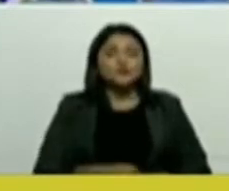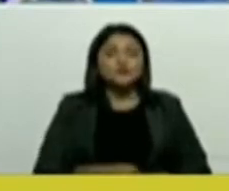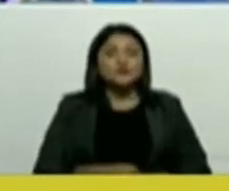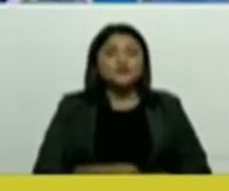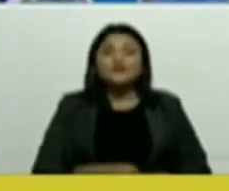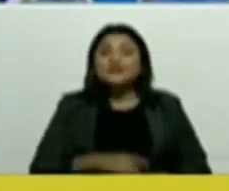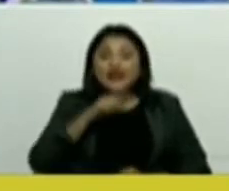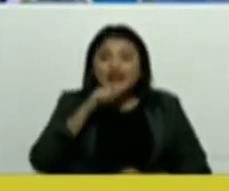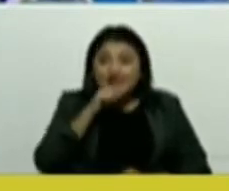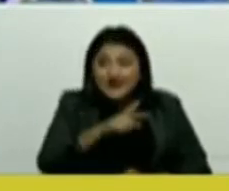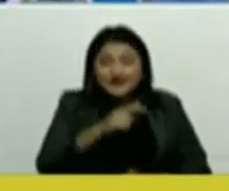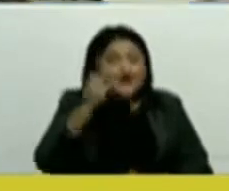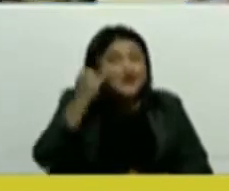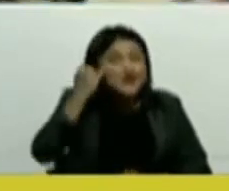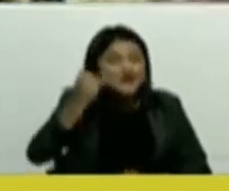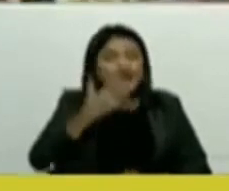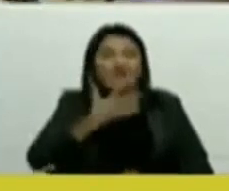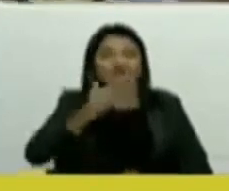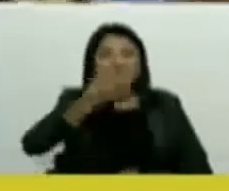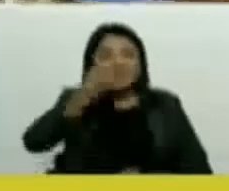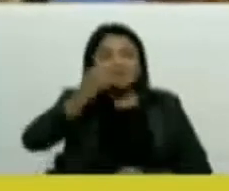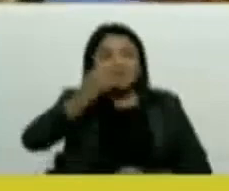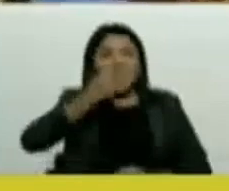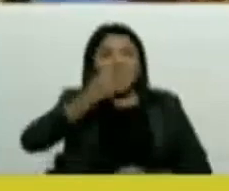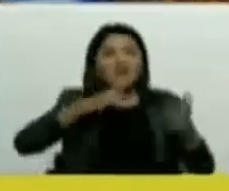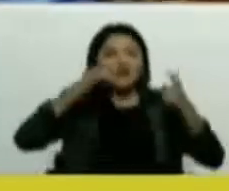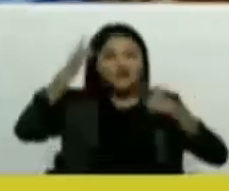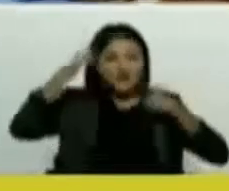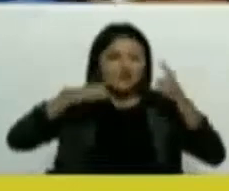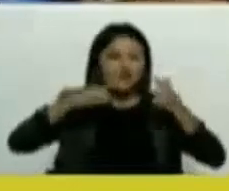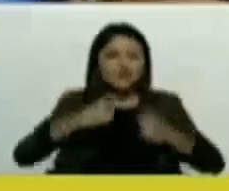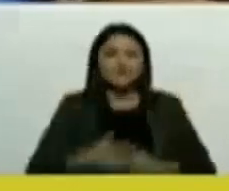es el verdadero legado de Hugo Chávez.